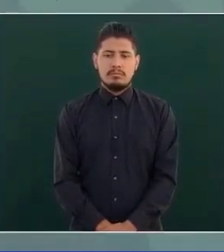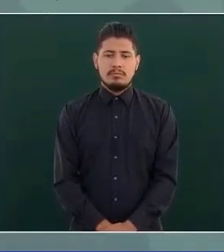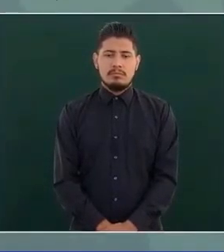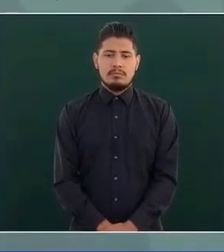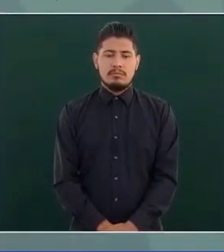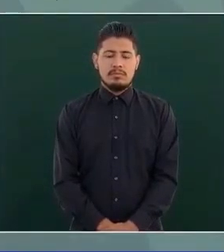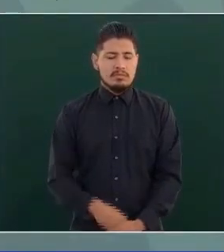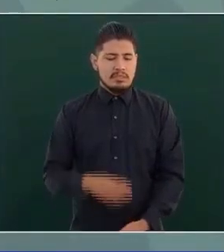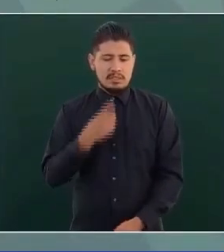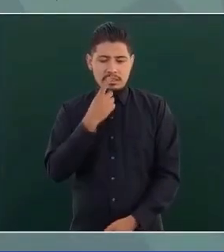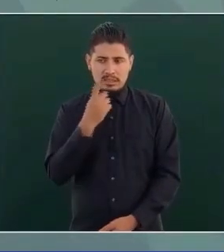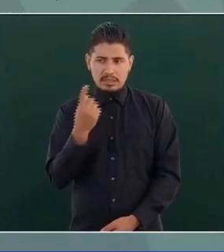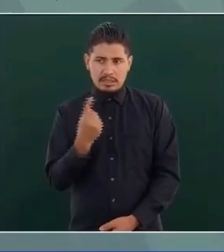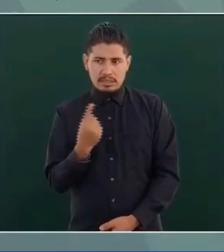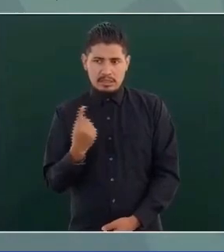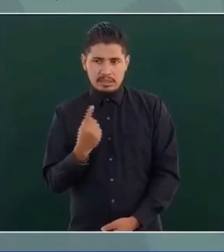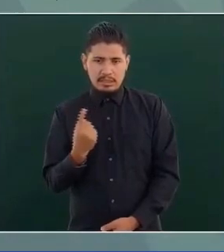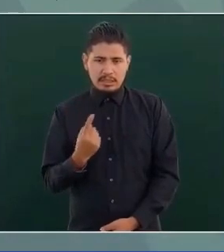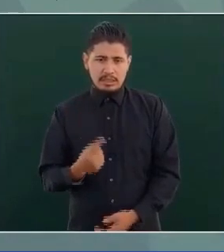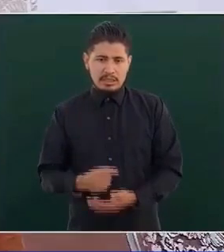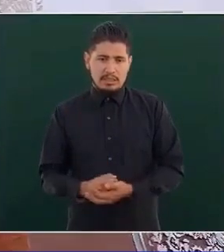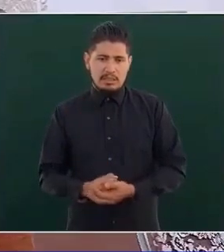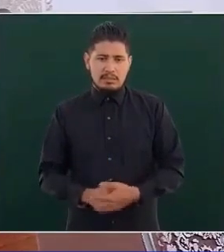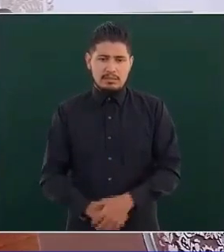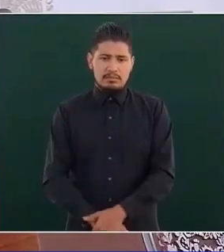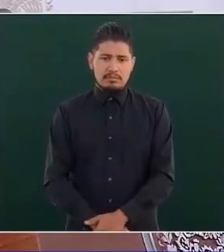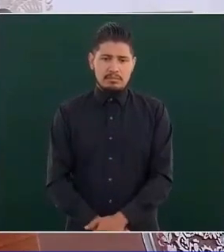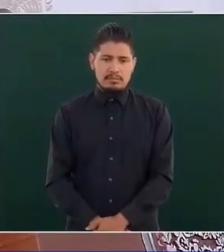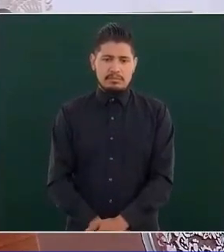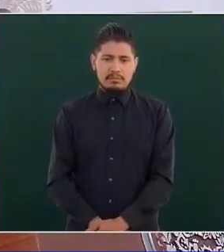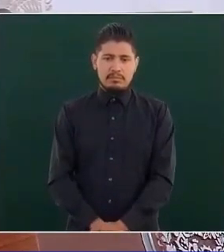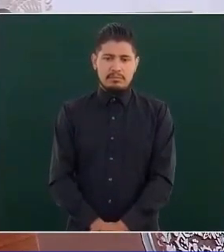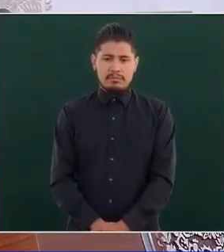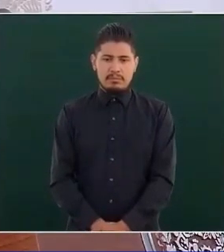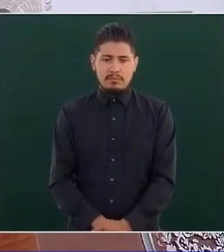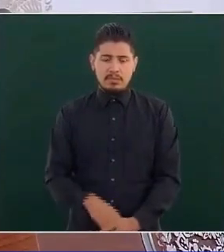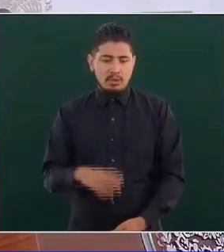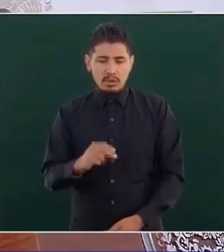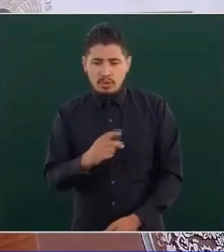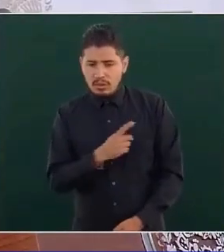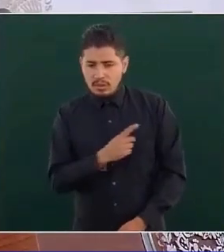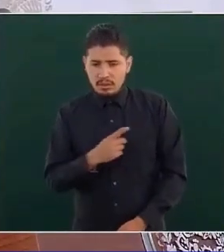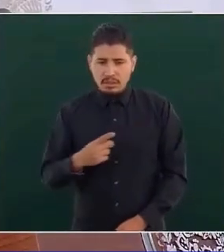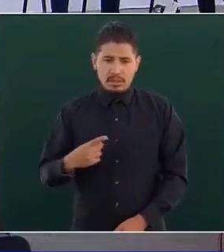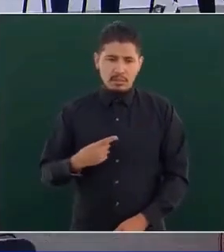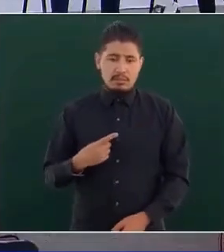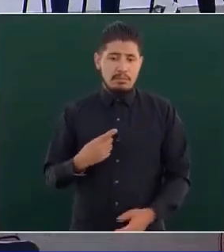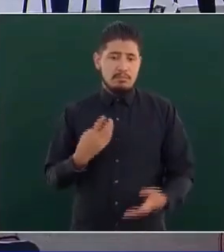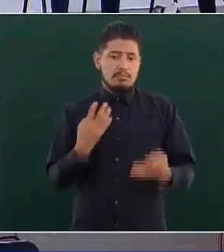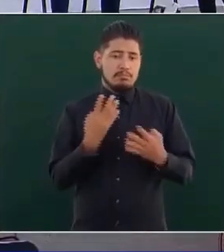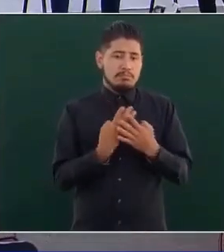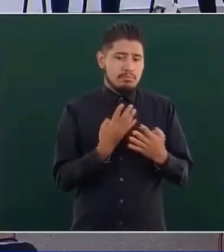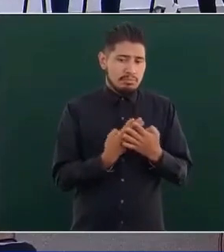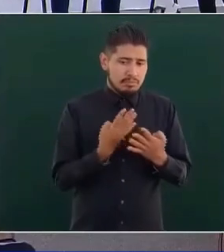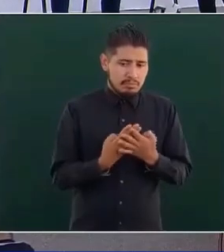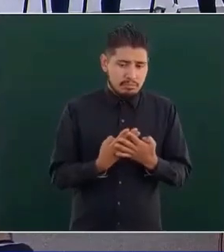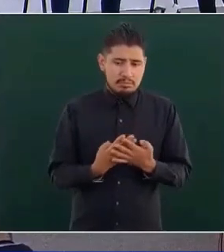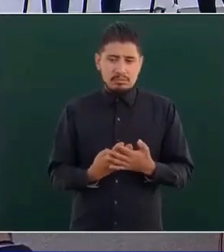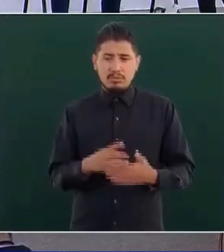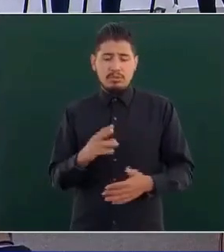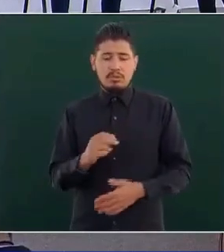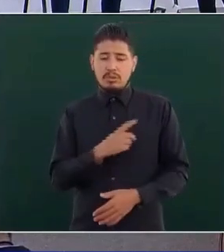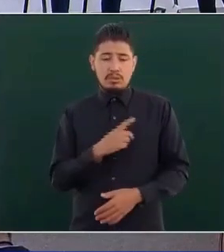dice que los factureros no deben de ir a la cárcel o